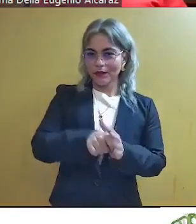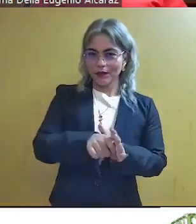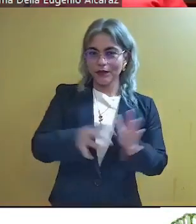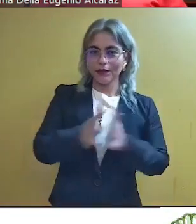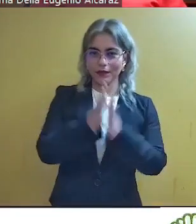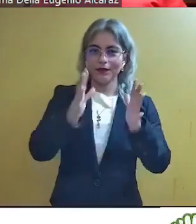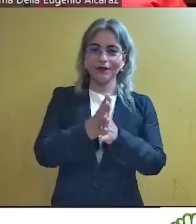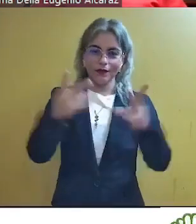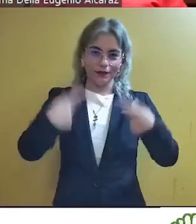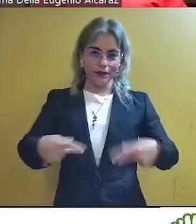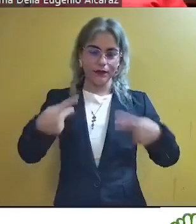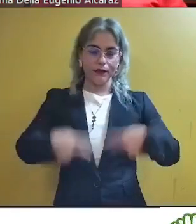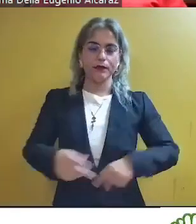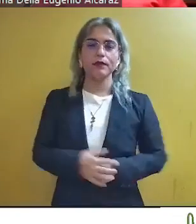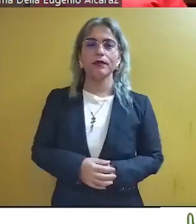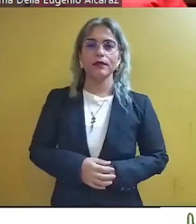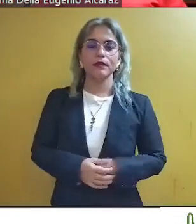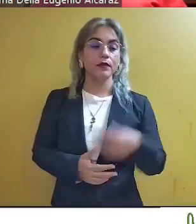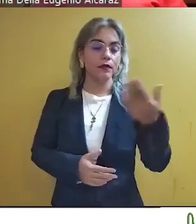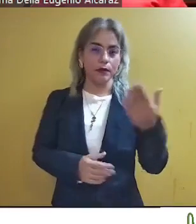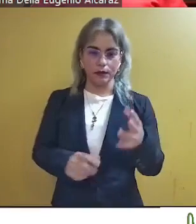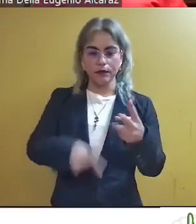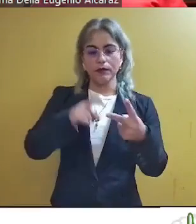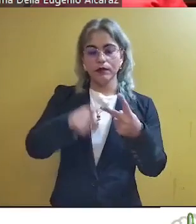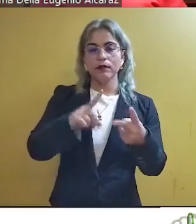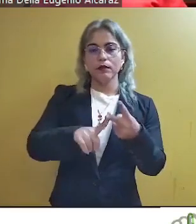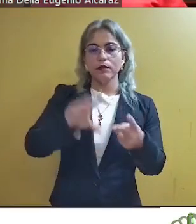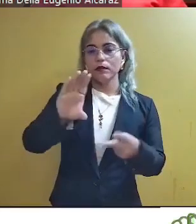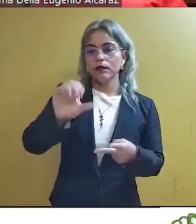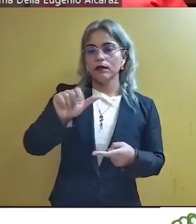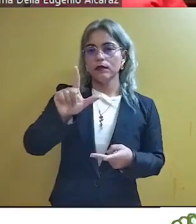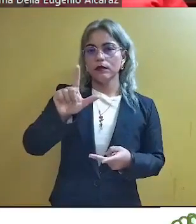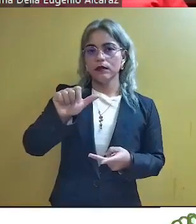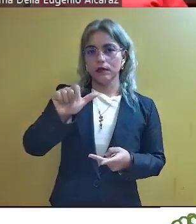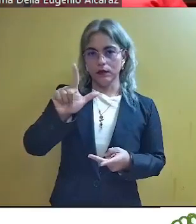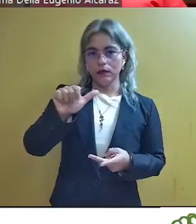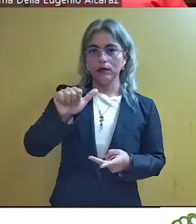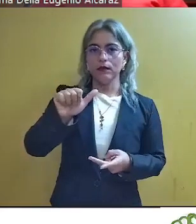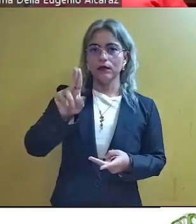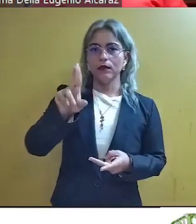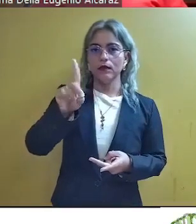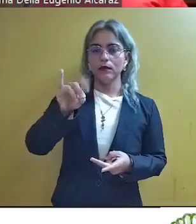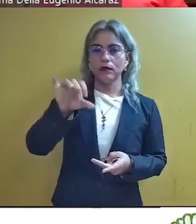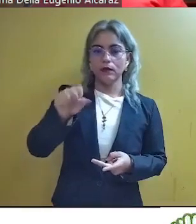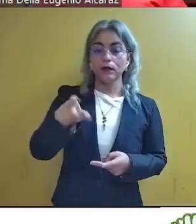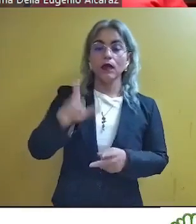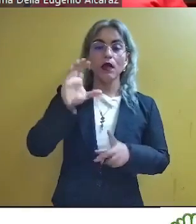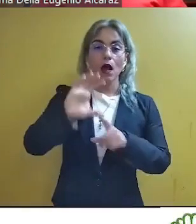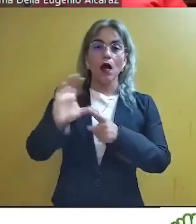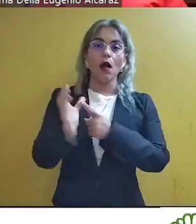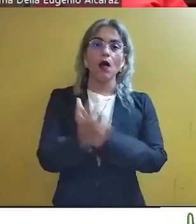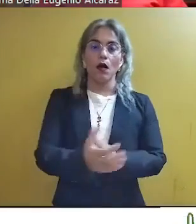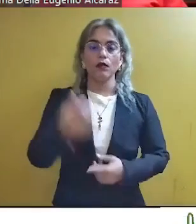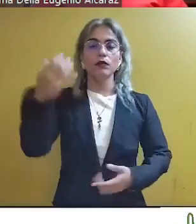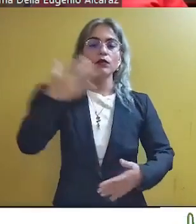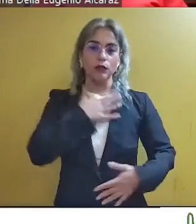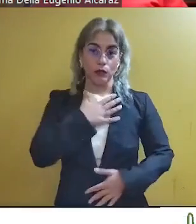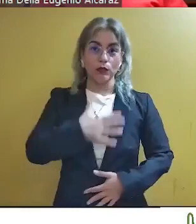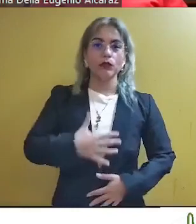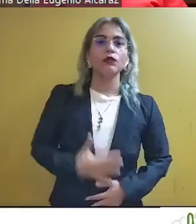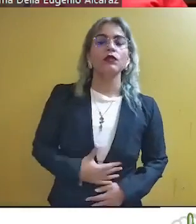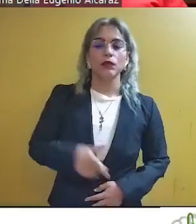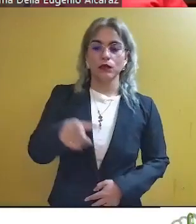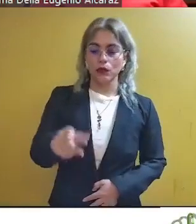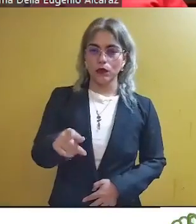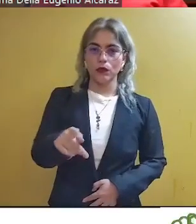El siguiente asunto, la parte actual es Claudia Martínez Sánchez, la autoridad responsable, la Comisión de Justicia del Consejo Nacional del Partido